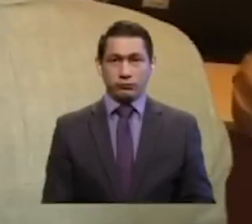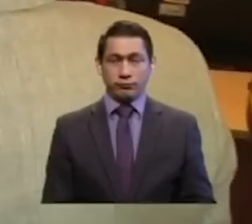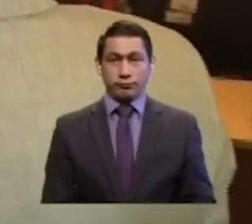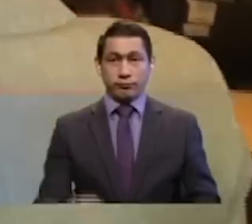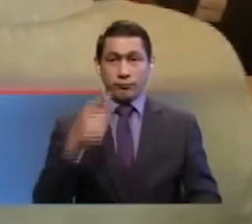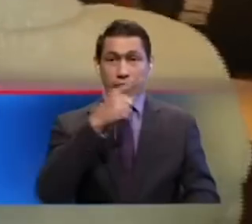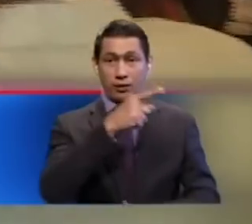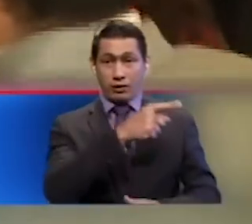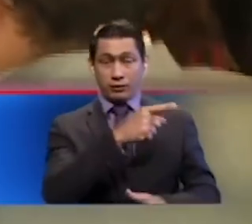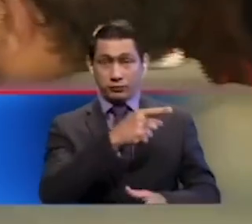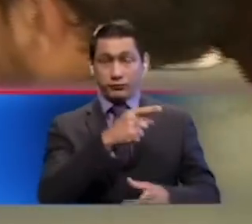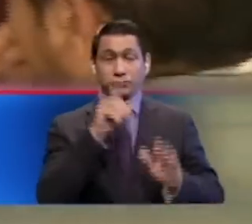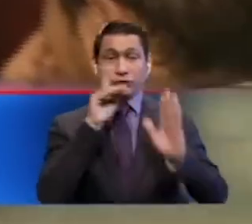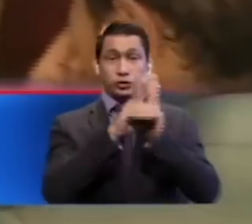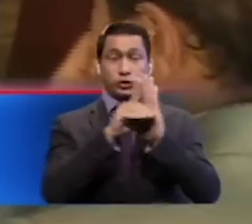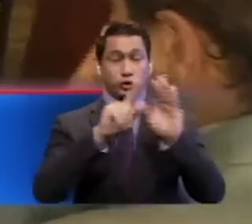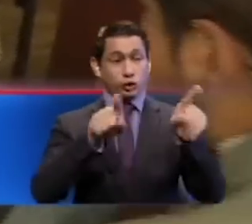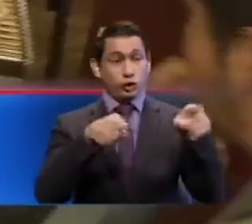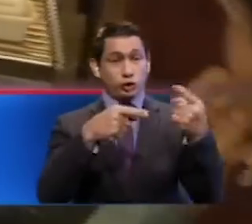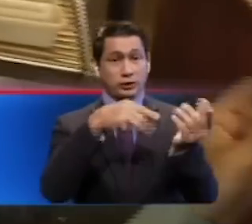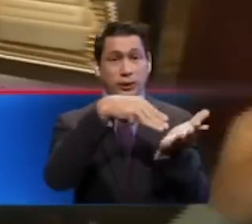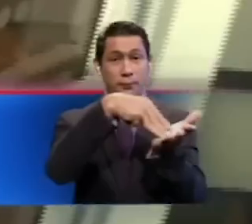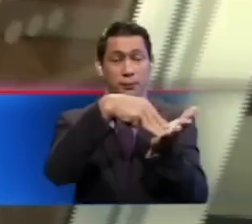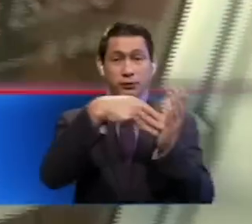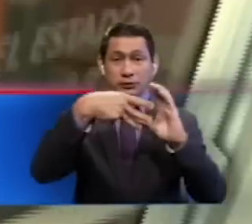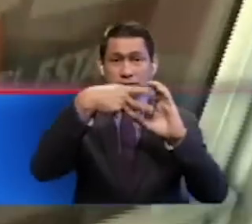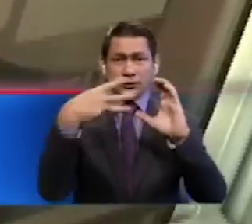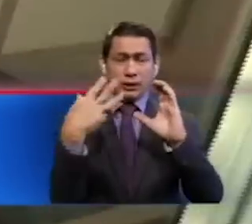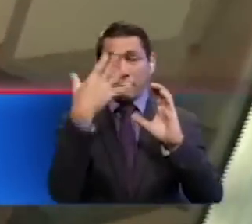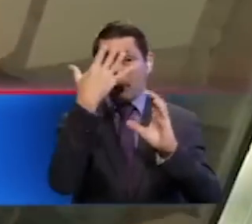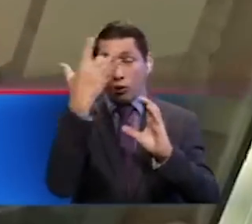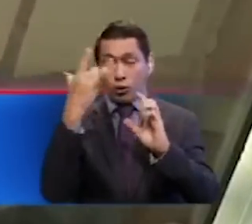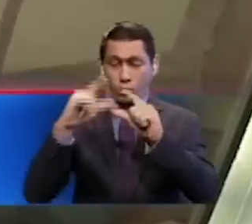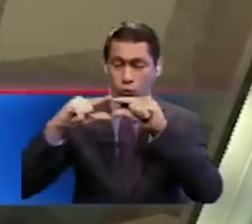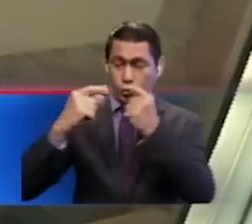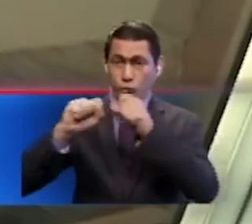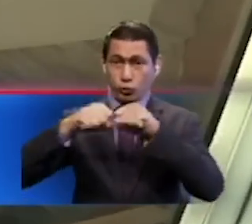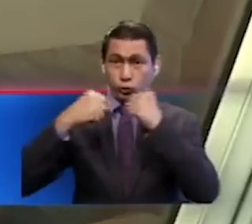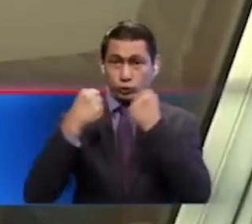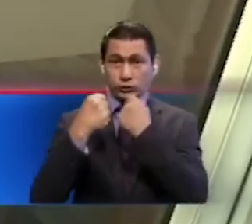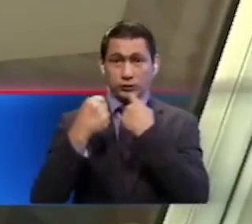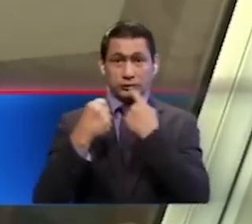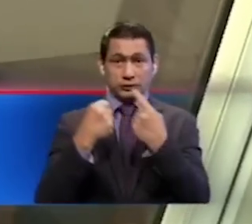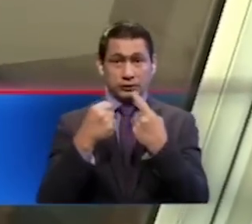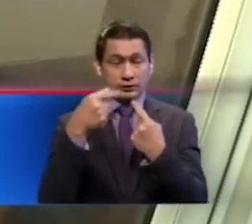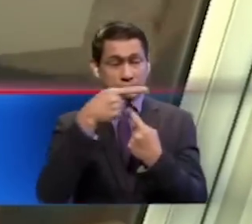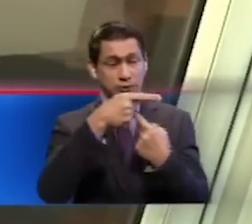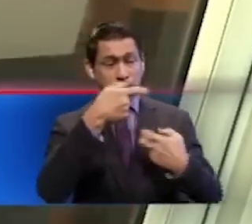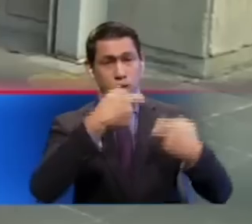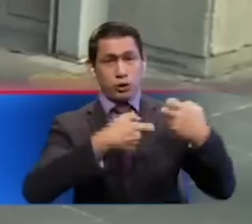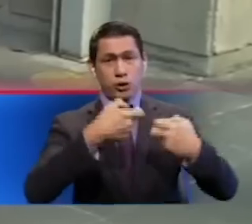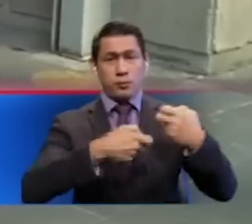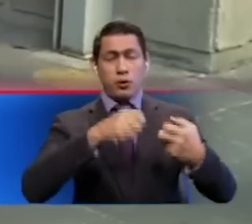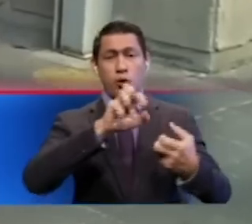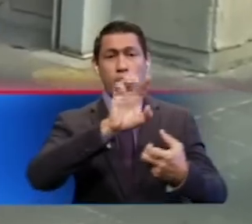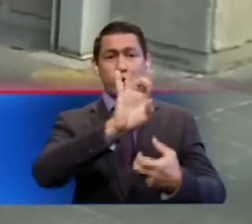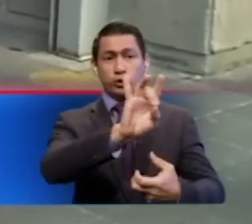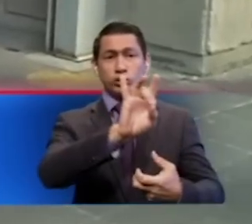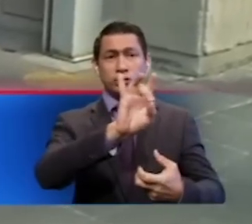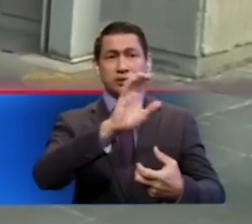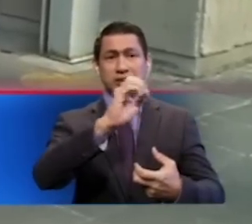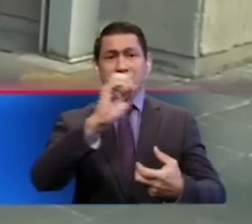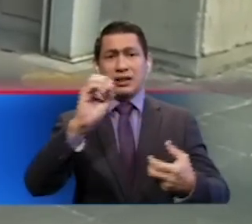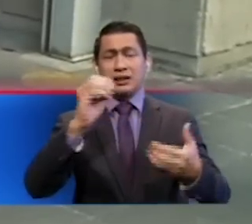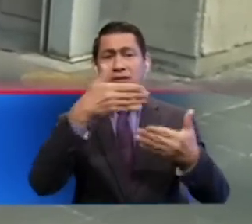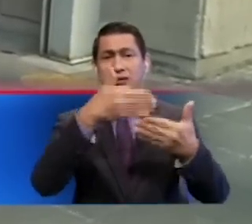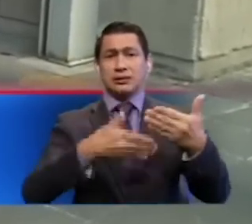del CNE por supuestas irregularidades que el colectivo habría detectado en 873 actas en las últimas